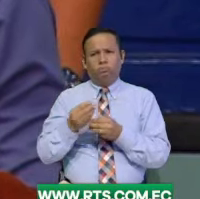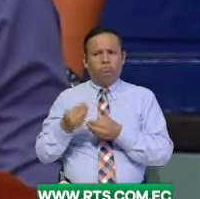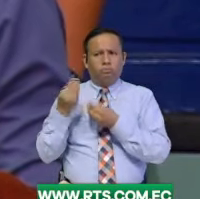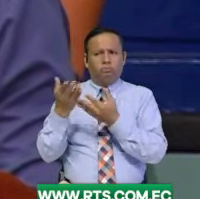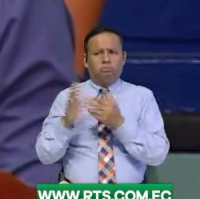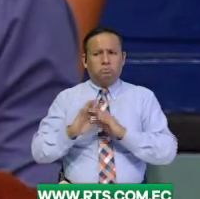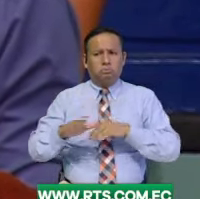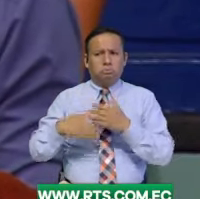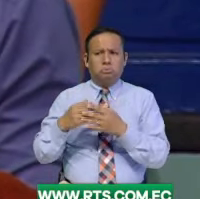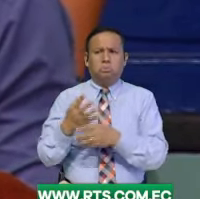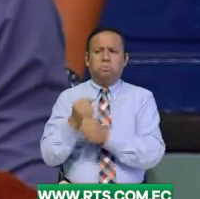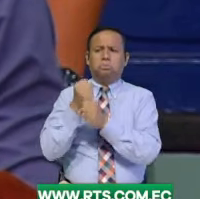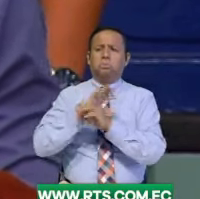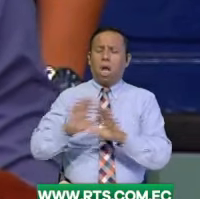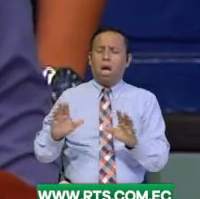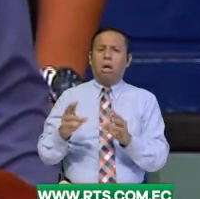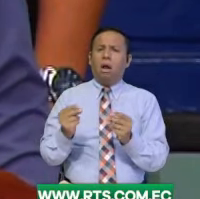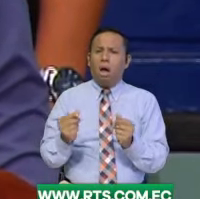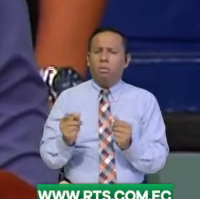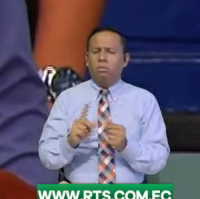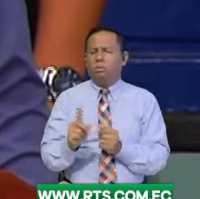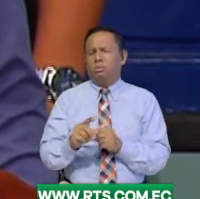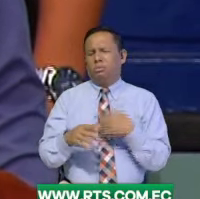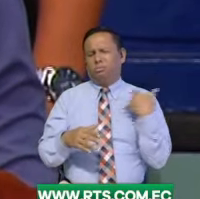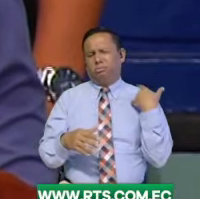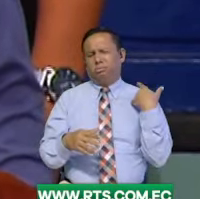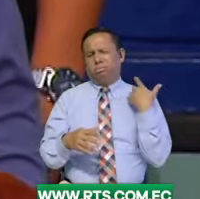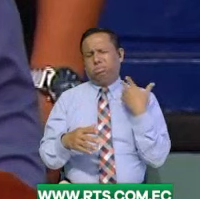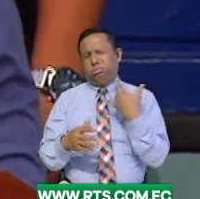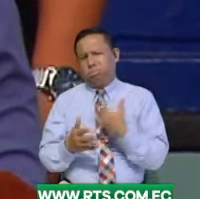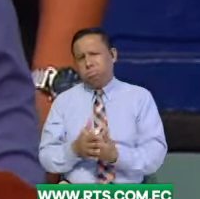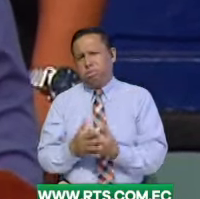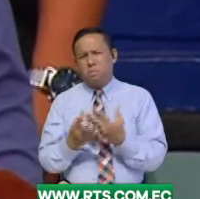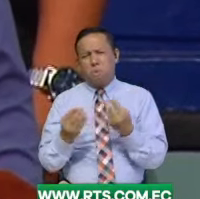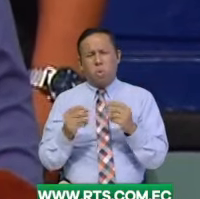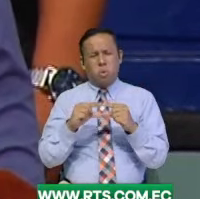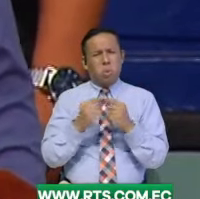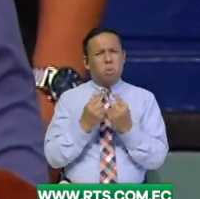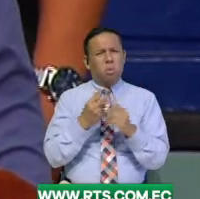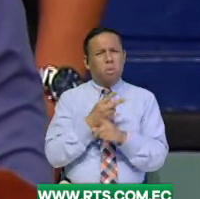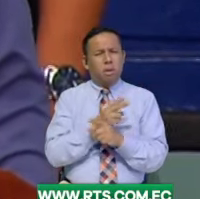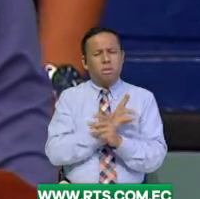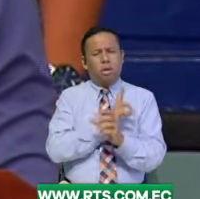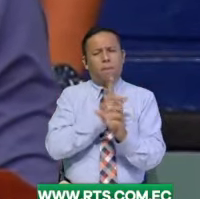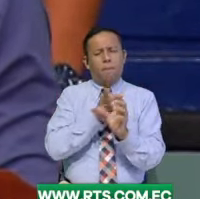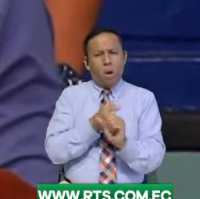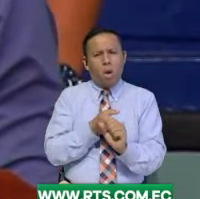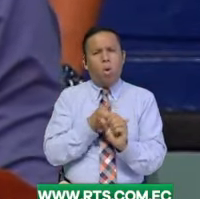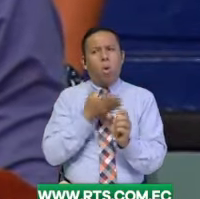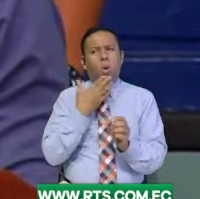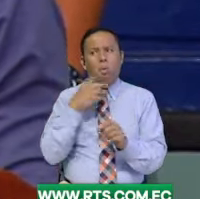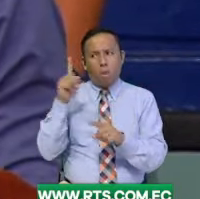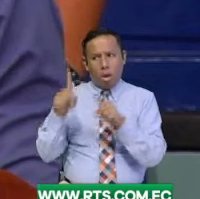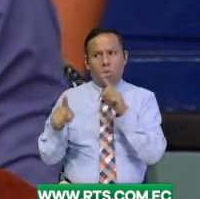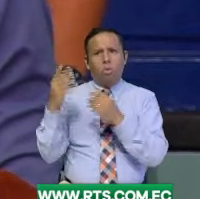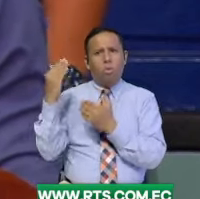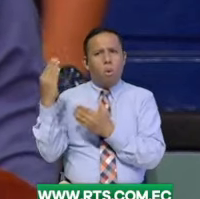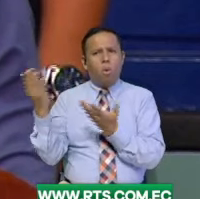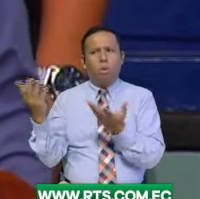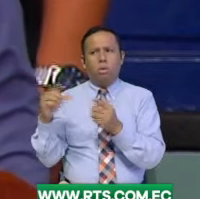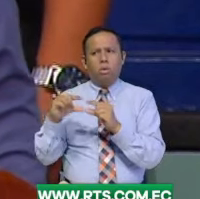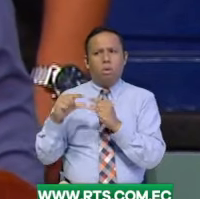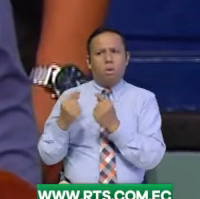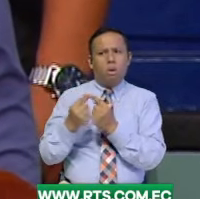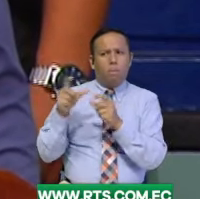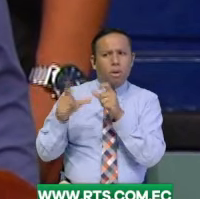corto plazo, porque durante años los narcoterroristas se enquistaron en nuestra sociedad con poderosos cómplices en la política, en el